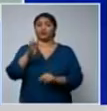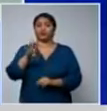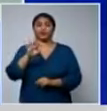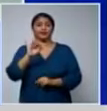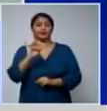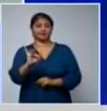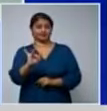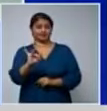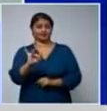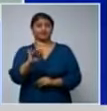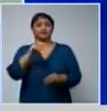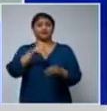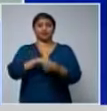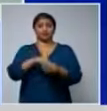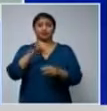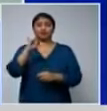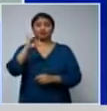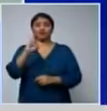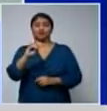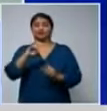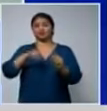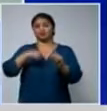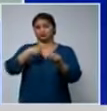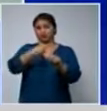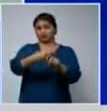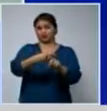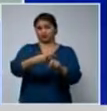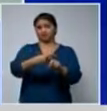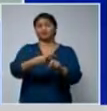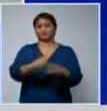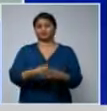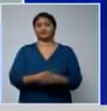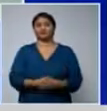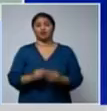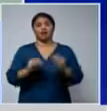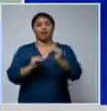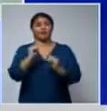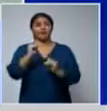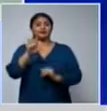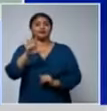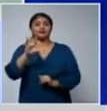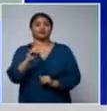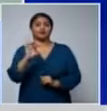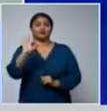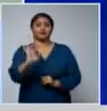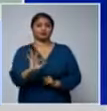los 70 casos autóctonos ayer, más del 50%.